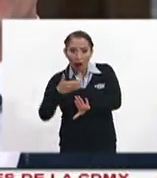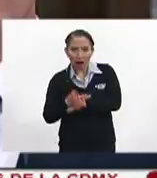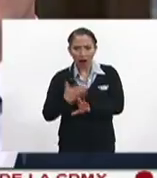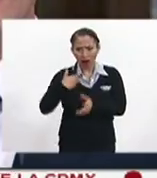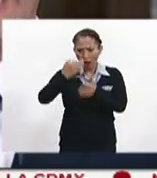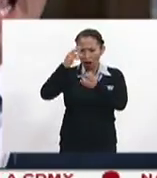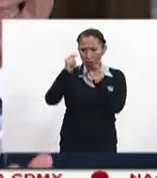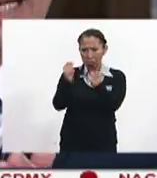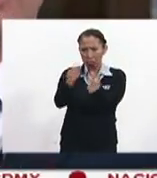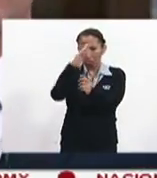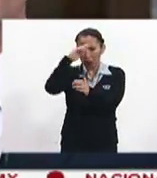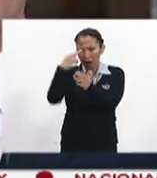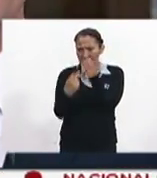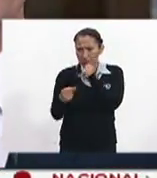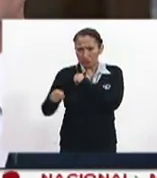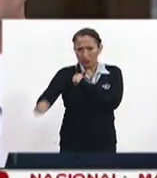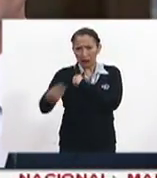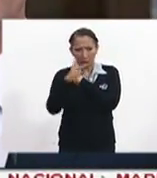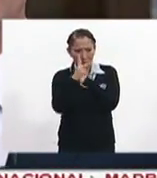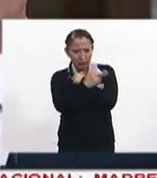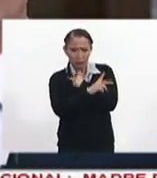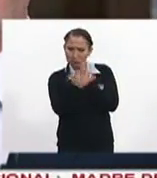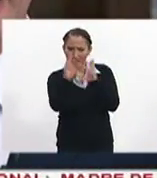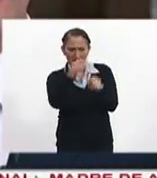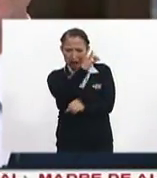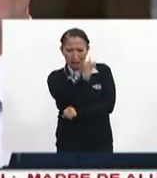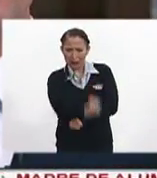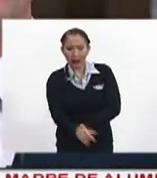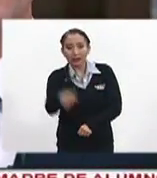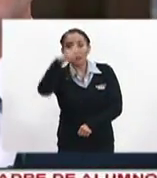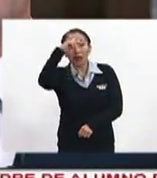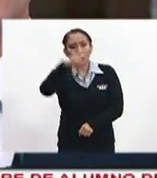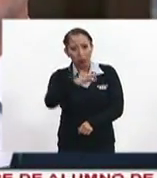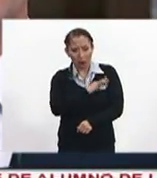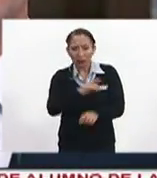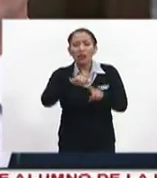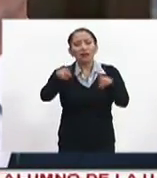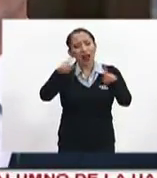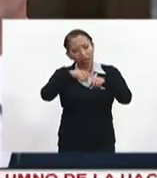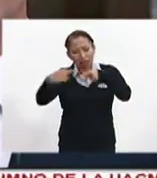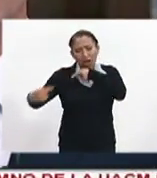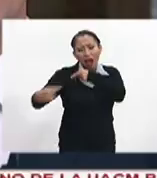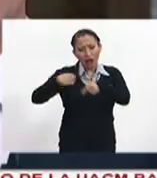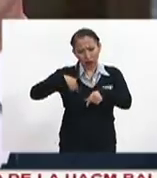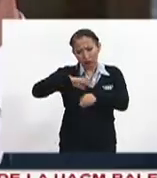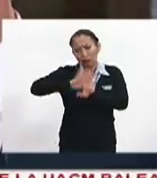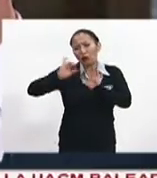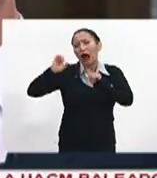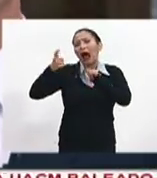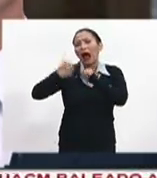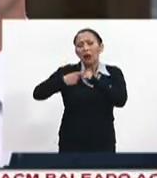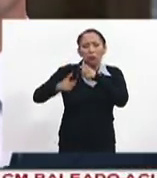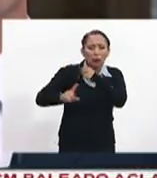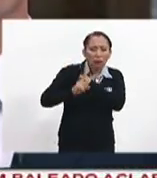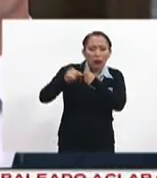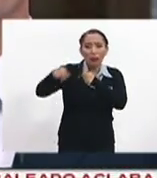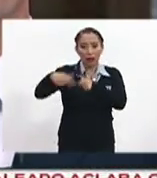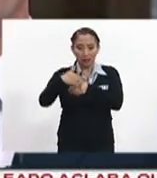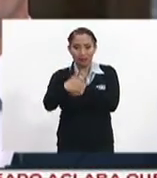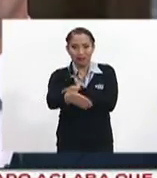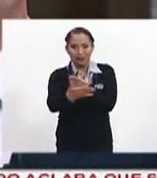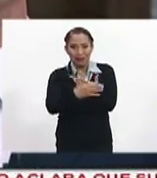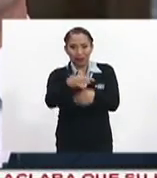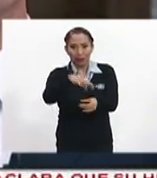de respeto entre nuestros países. Los mexicanos podemos tener diferencias entre nosotros, y más aún en tiempos de